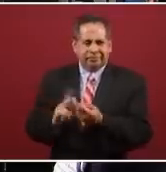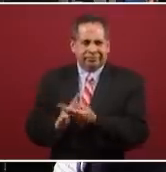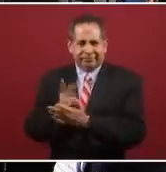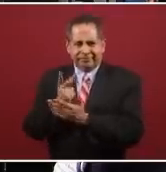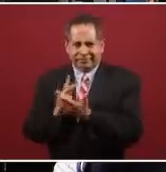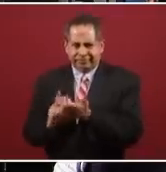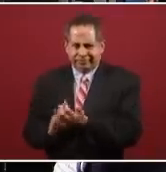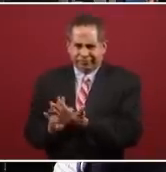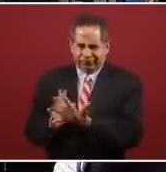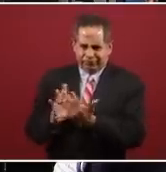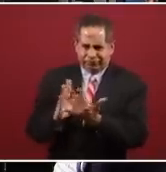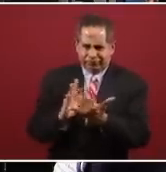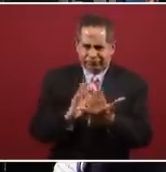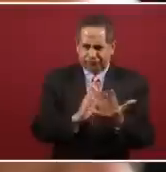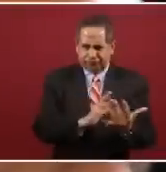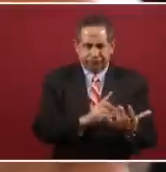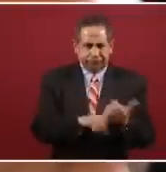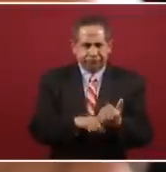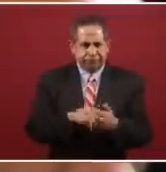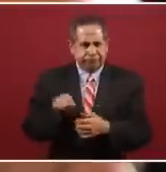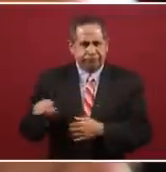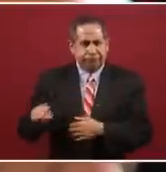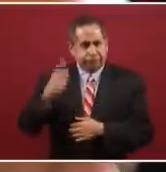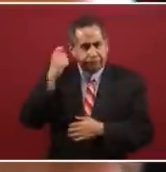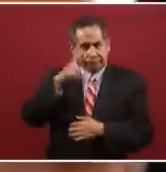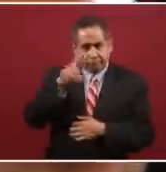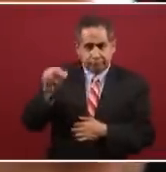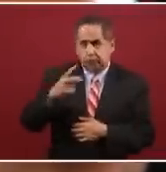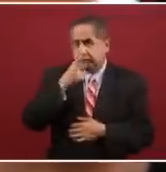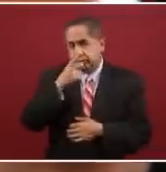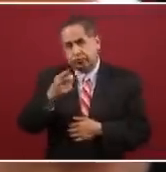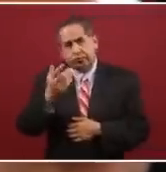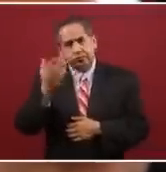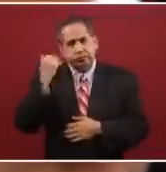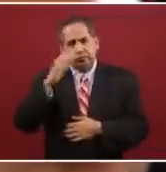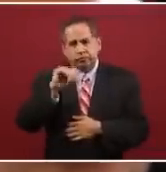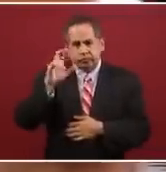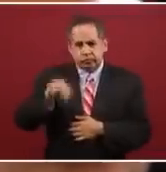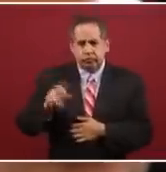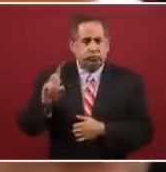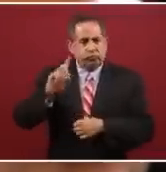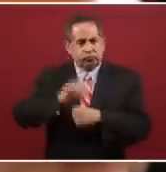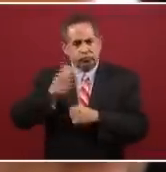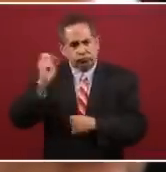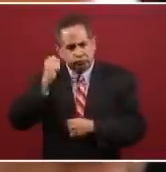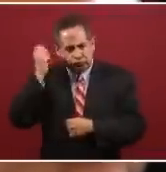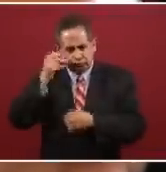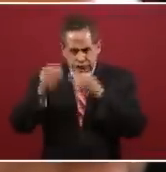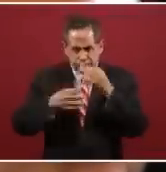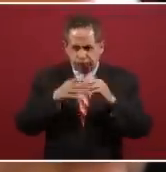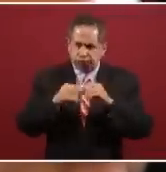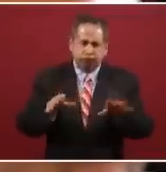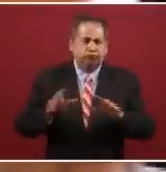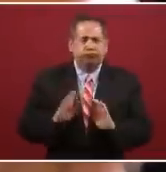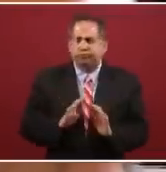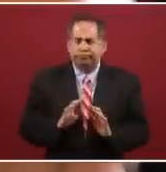cabo en Quintana Roo. Usted se manifestó en Cancún el día de la conferencia de prensa acerca de que insistió en que